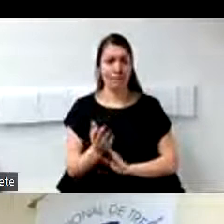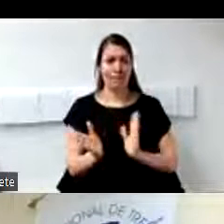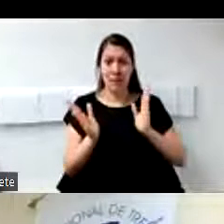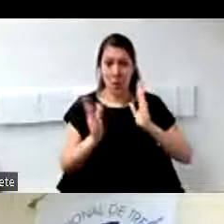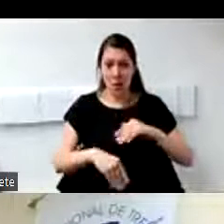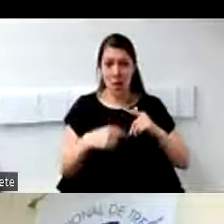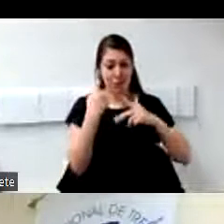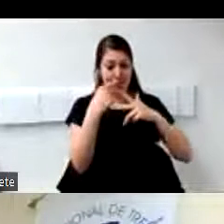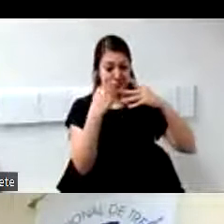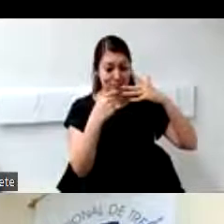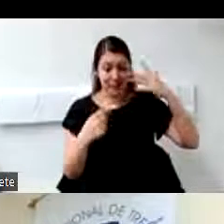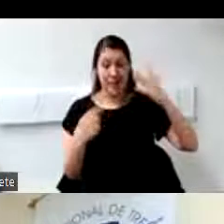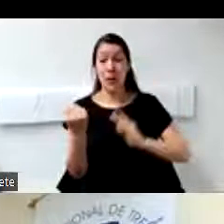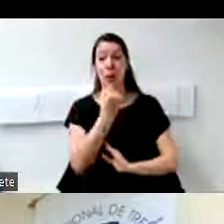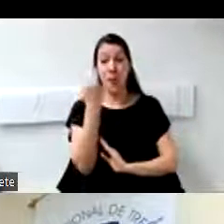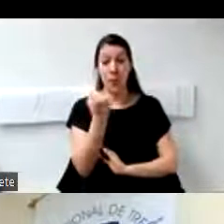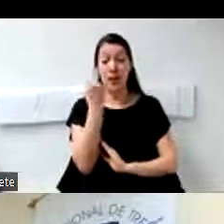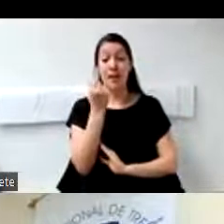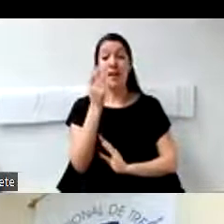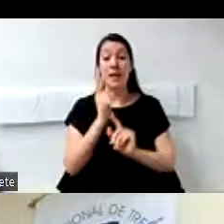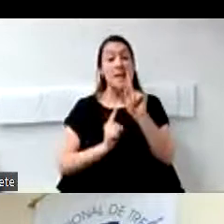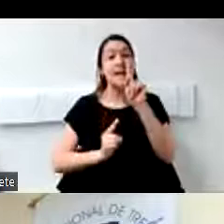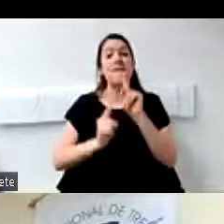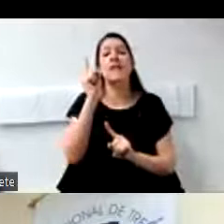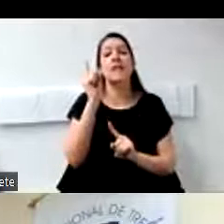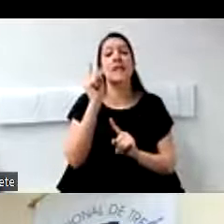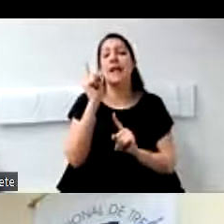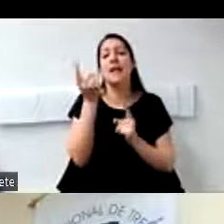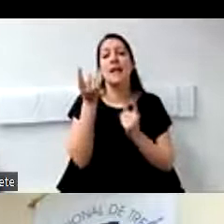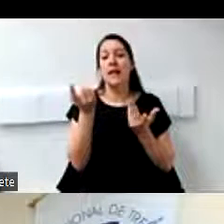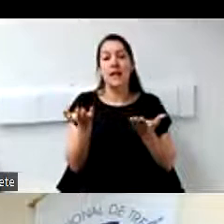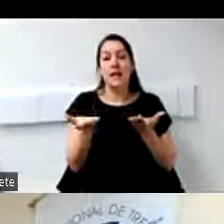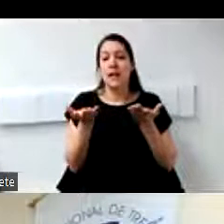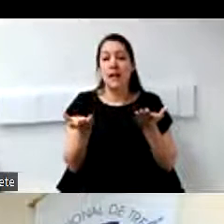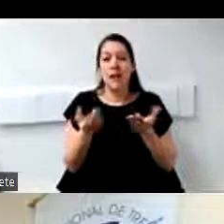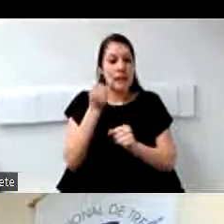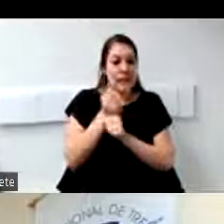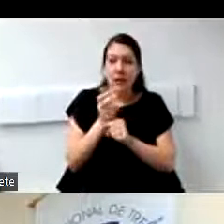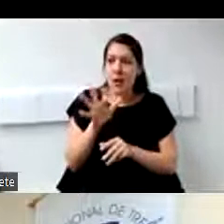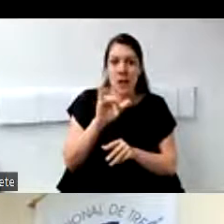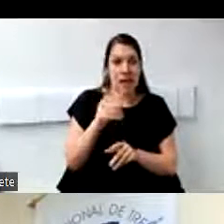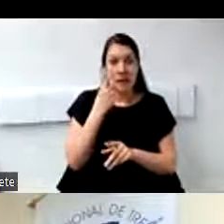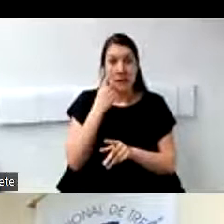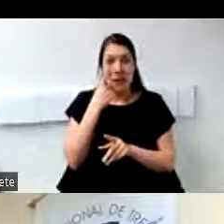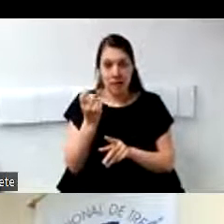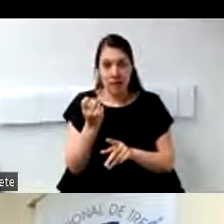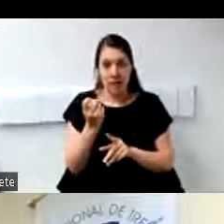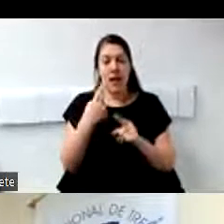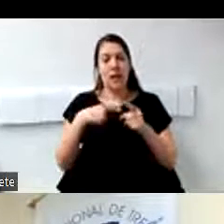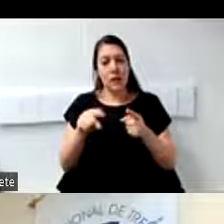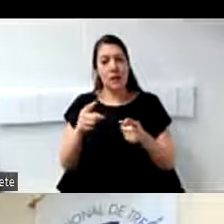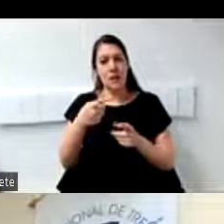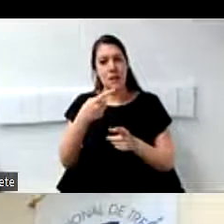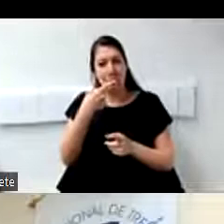importantes que a veces al correr uno no se puede identificar, ¿no? Entonces digo, me pareció muy